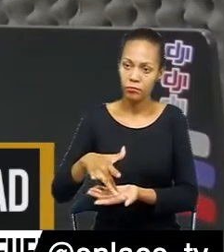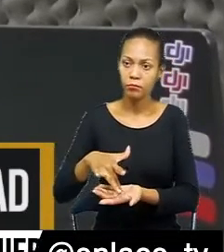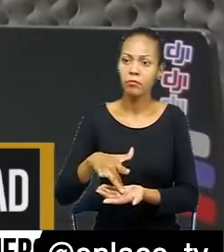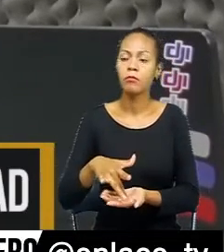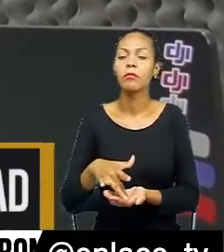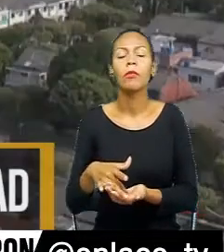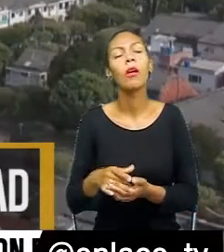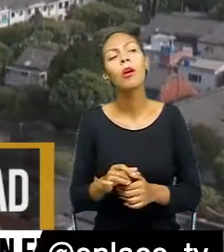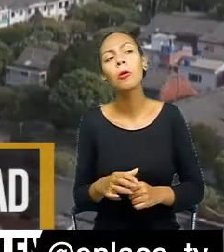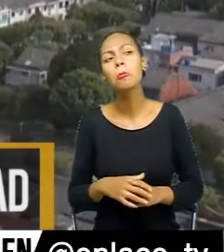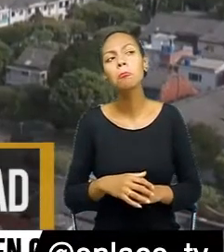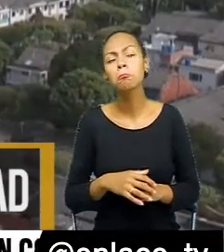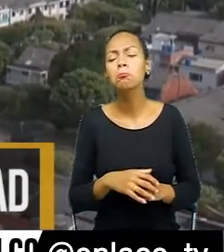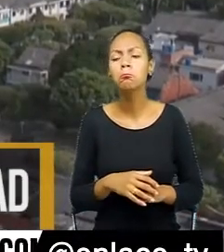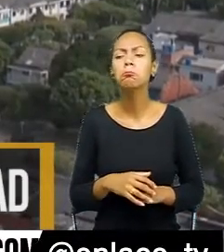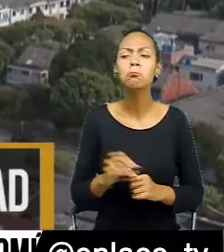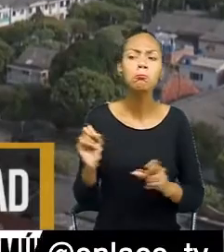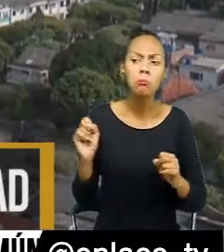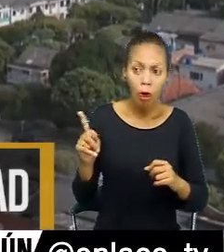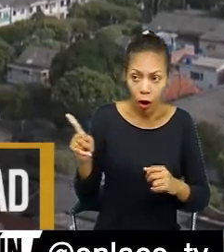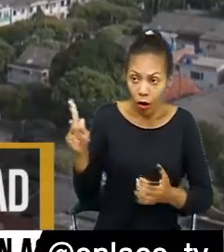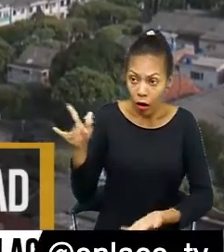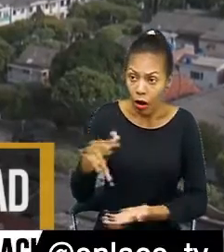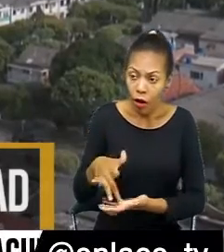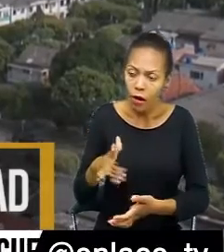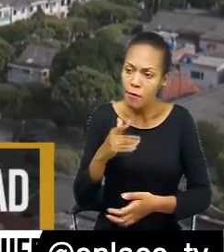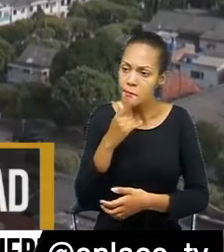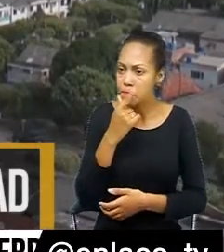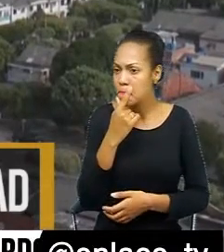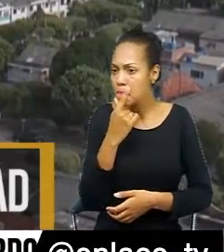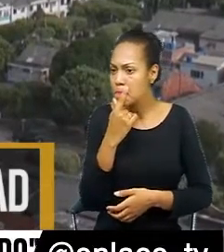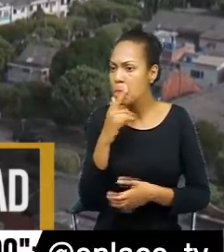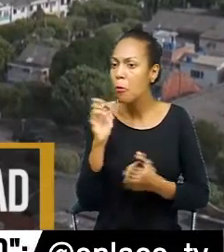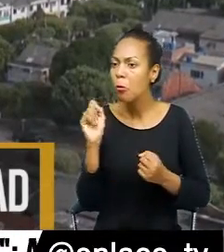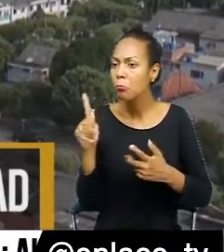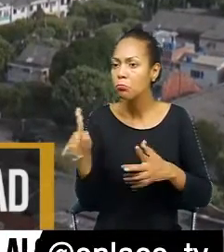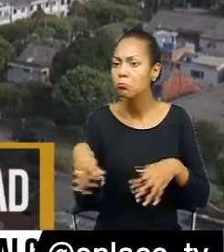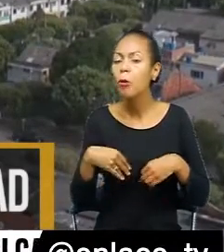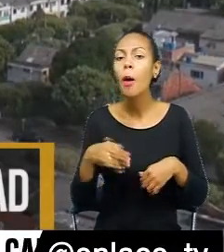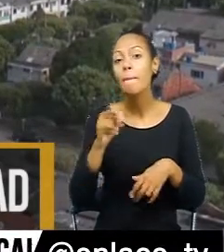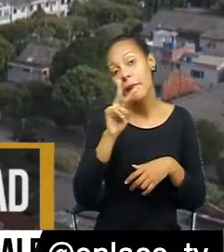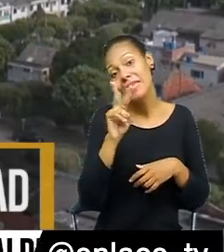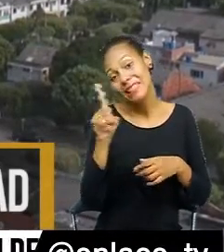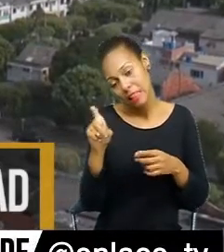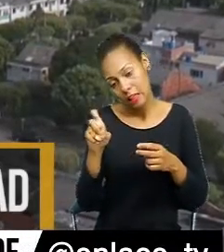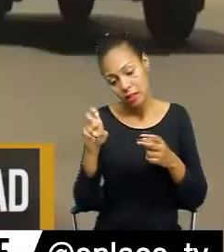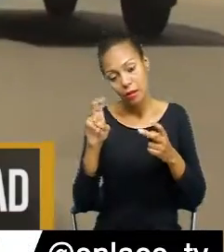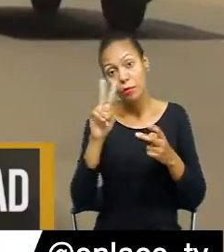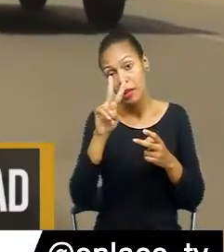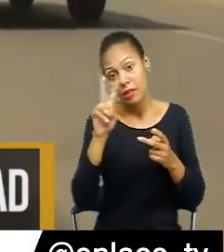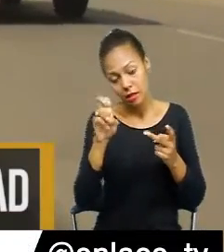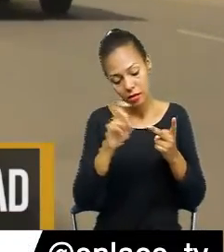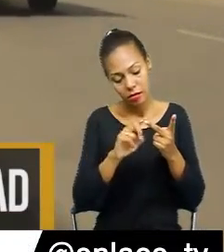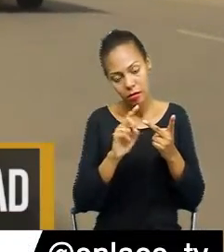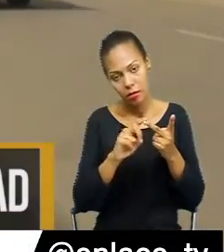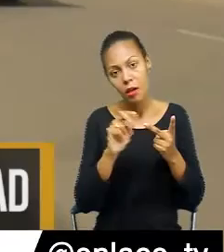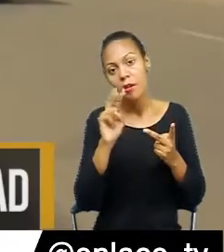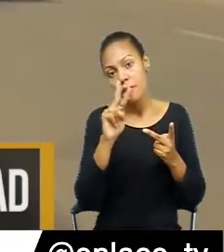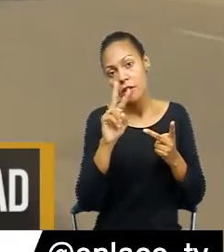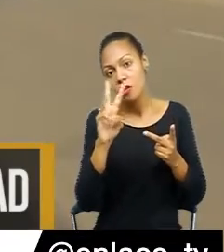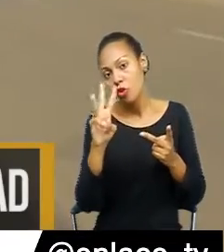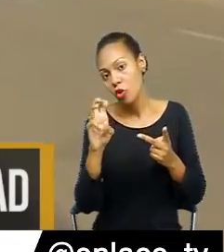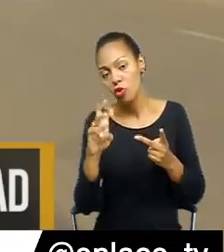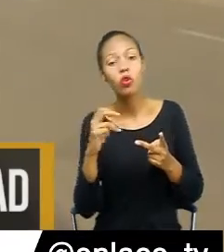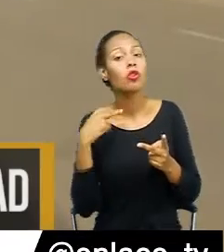aceptaron venir, van a estar el 27 y 28 de noviembre. El objetivo de este seminario será el presentarle